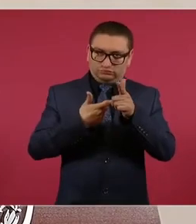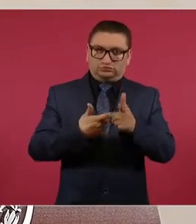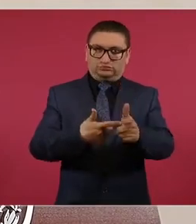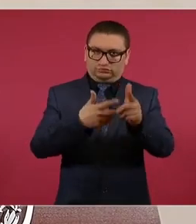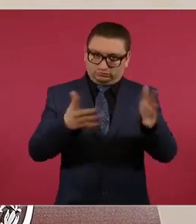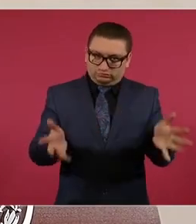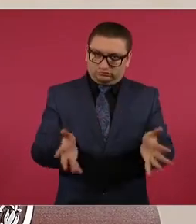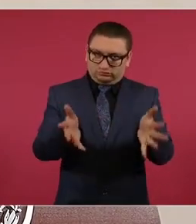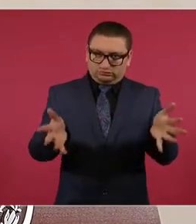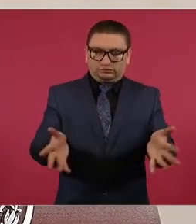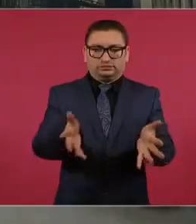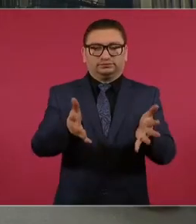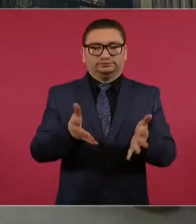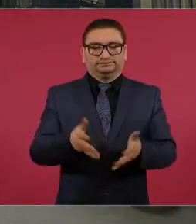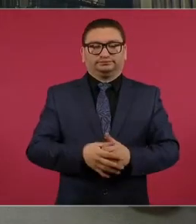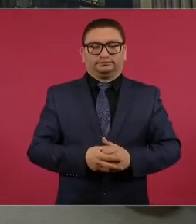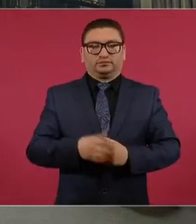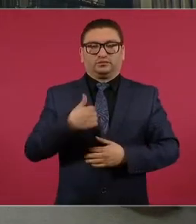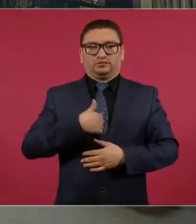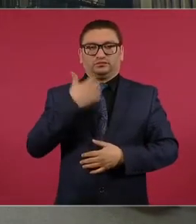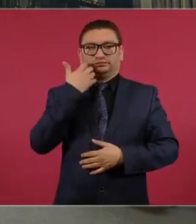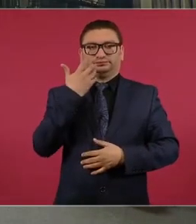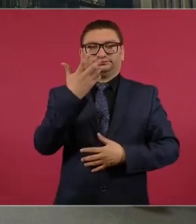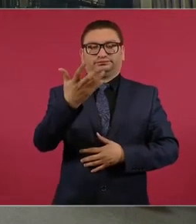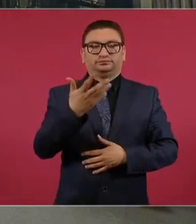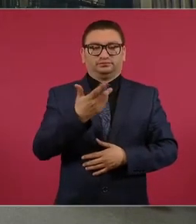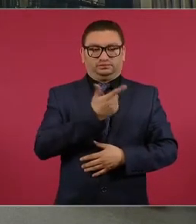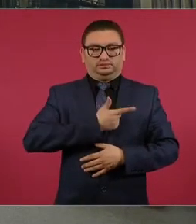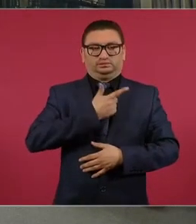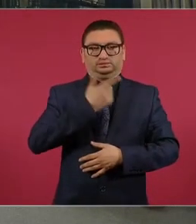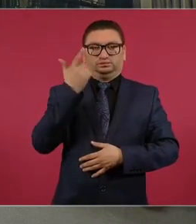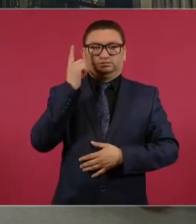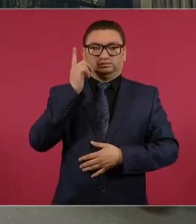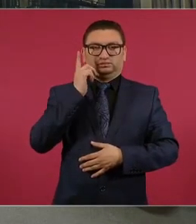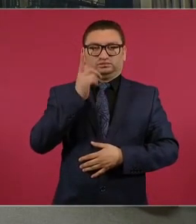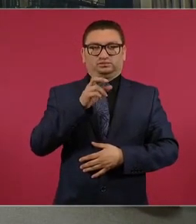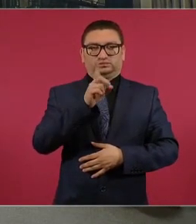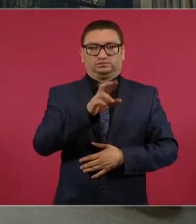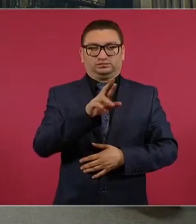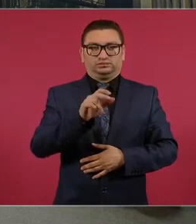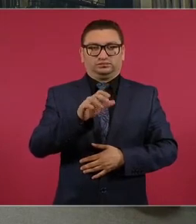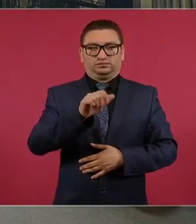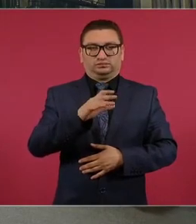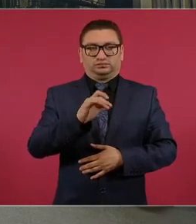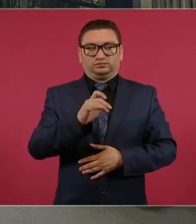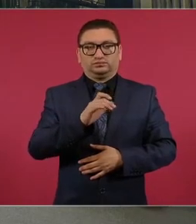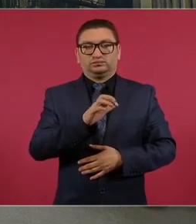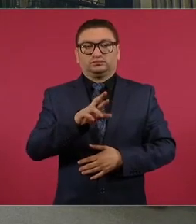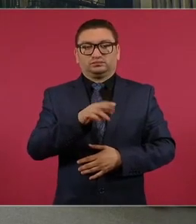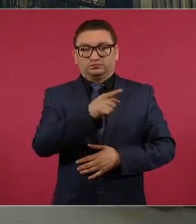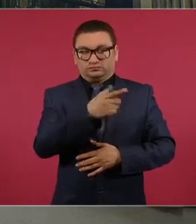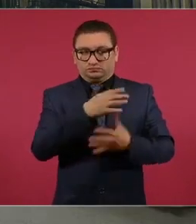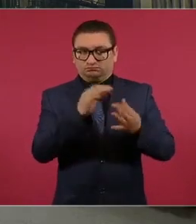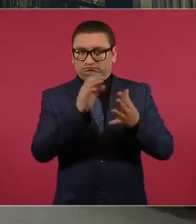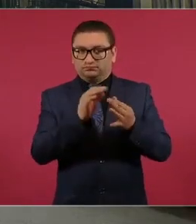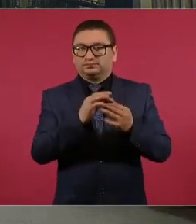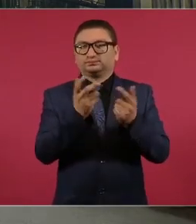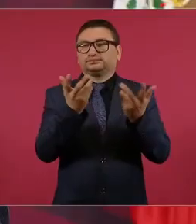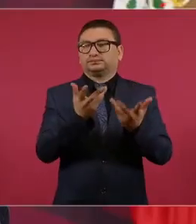impulsando me gustaría que el doctor Alcocer nos explicara de lo que estamos haciendo